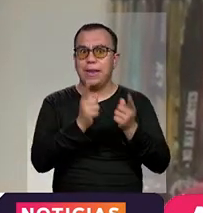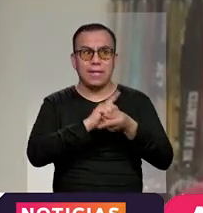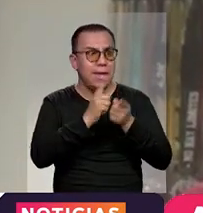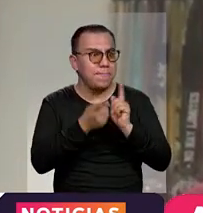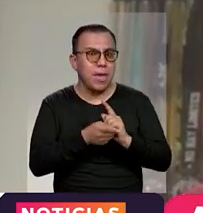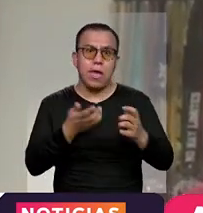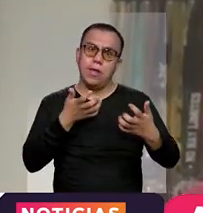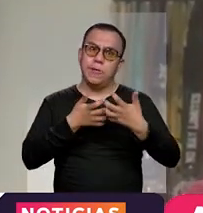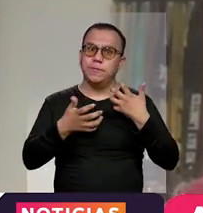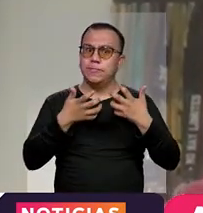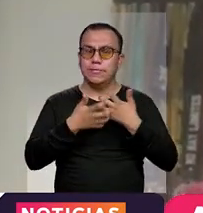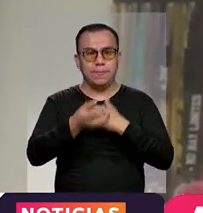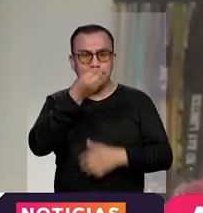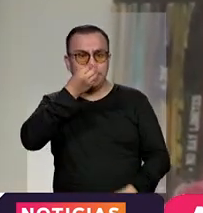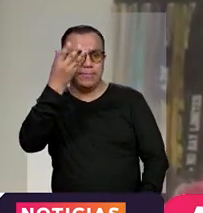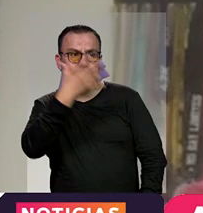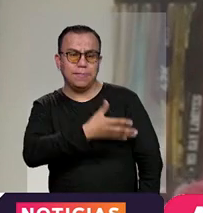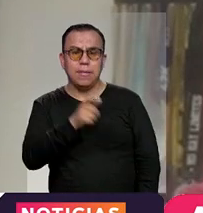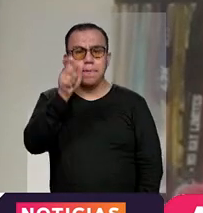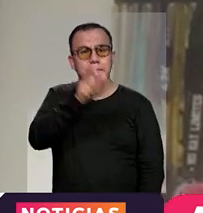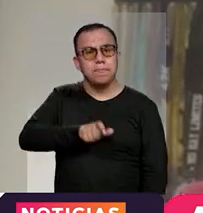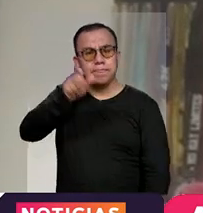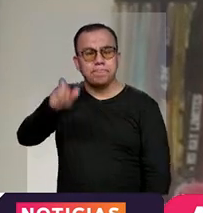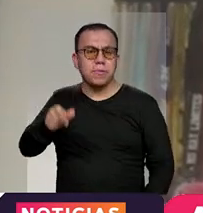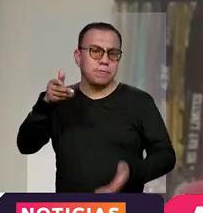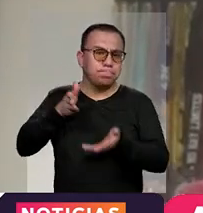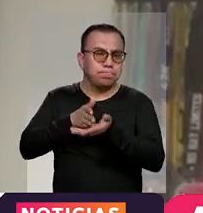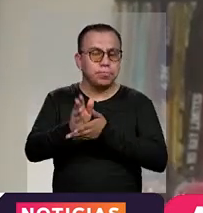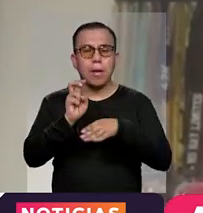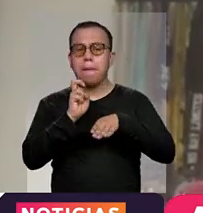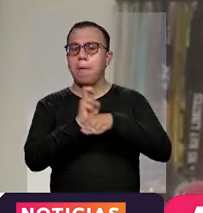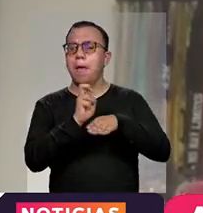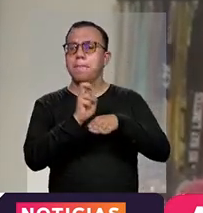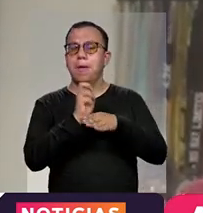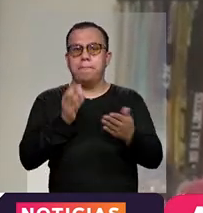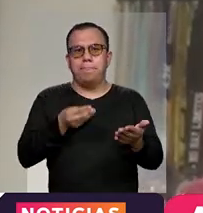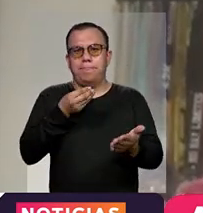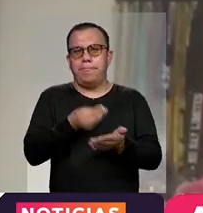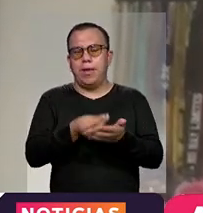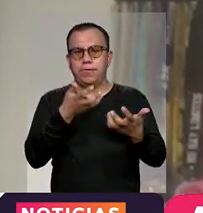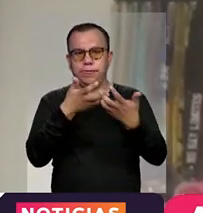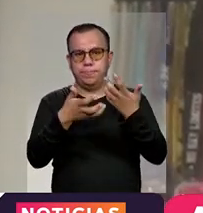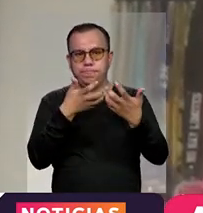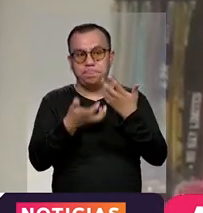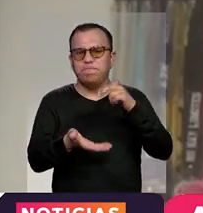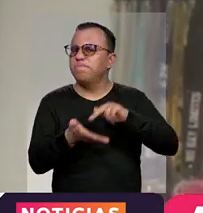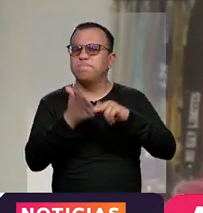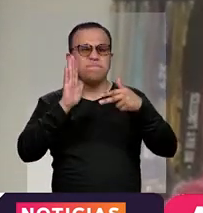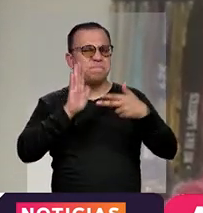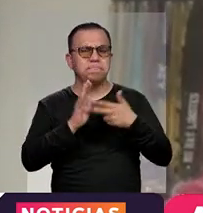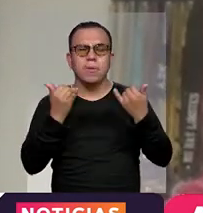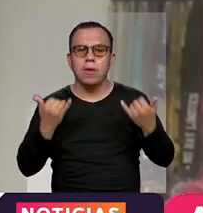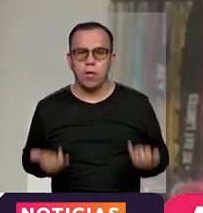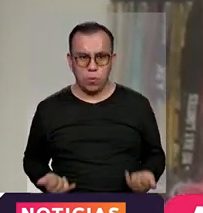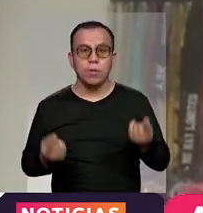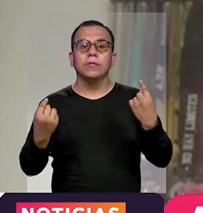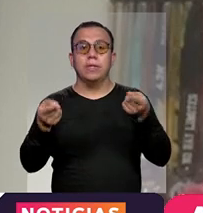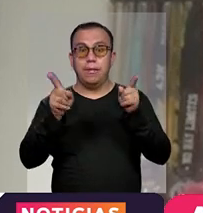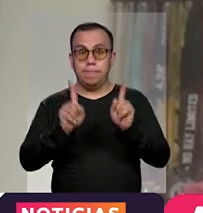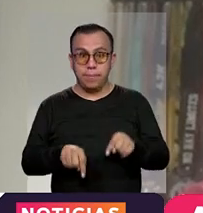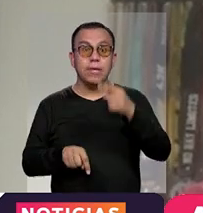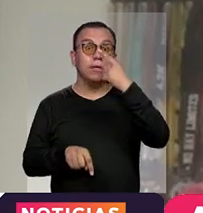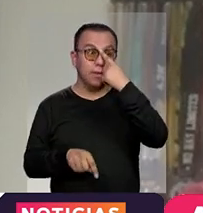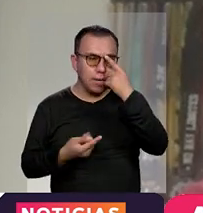los sistemas si las personas seguirán evadiendo los pagos del sistema. Esto quiere decir que también tienen